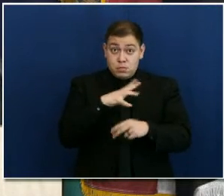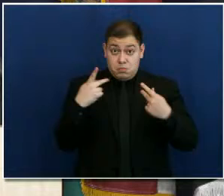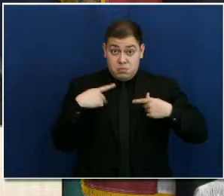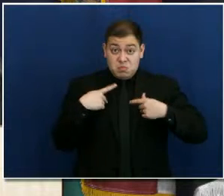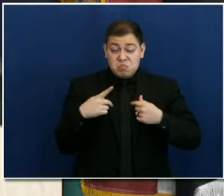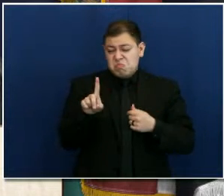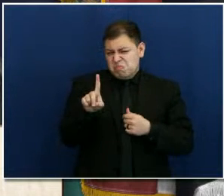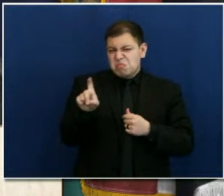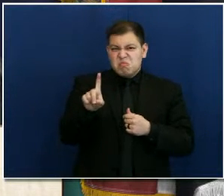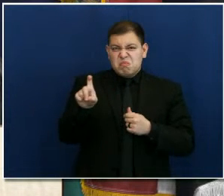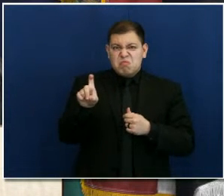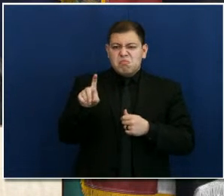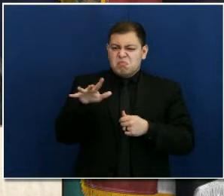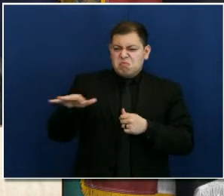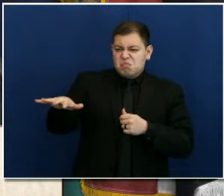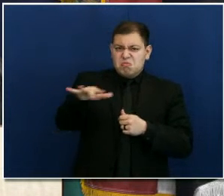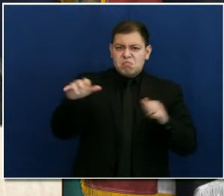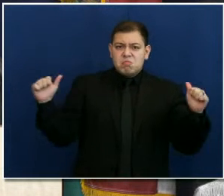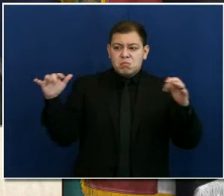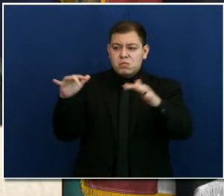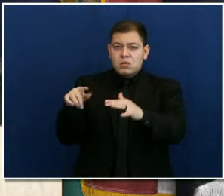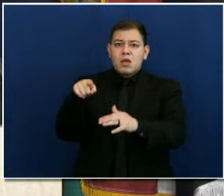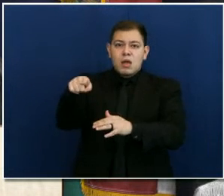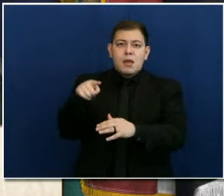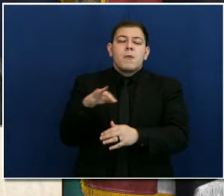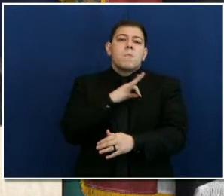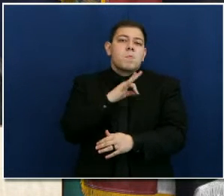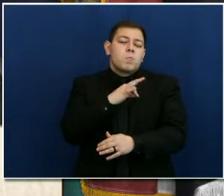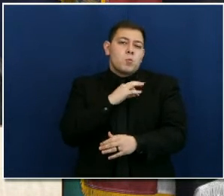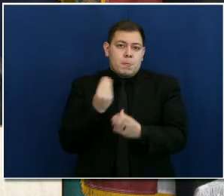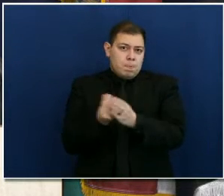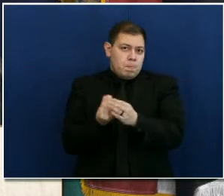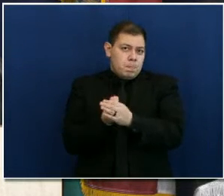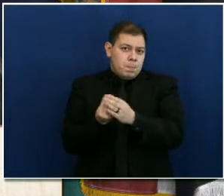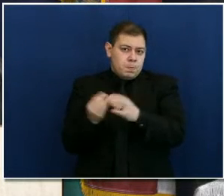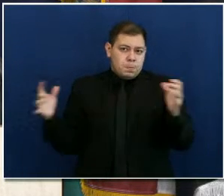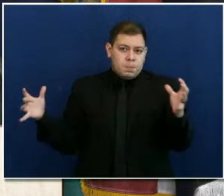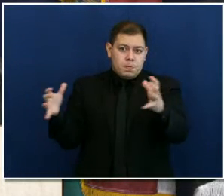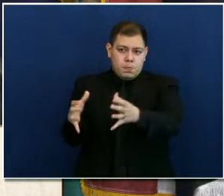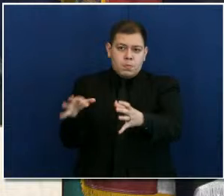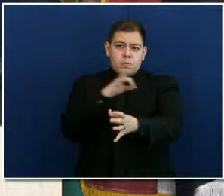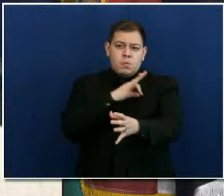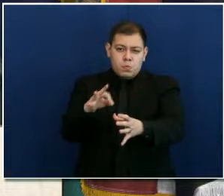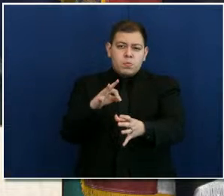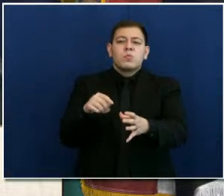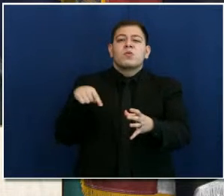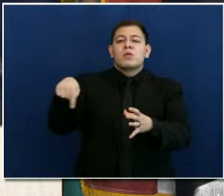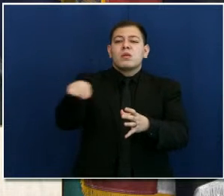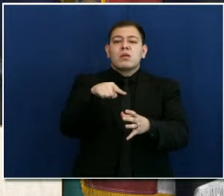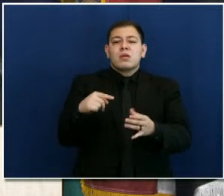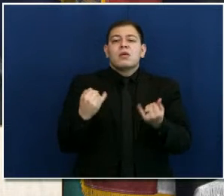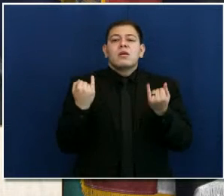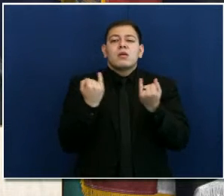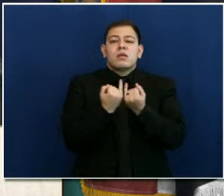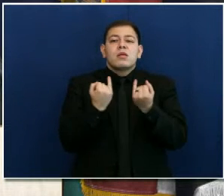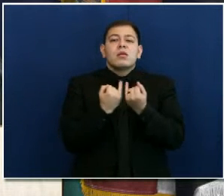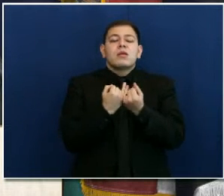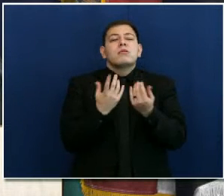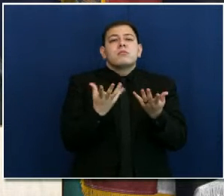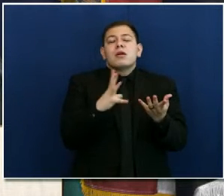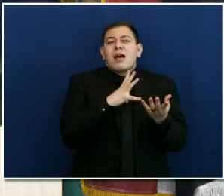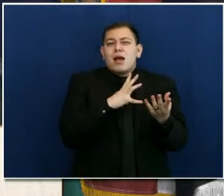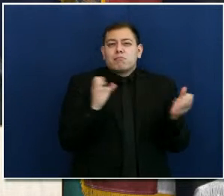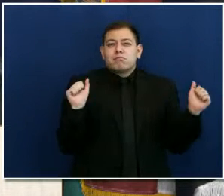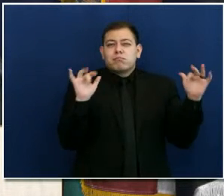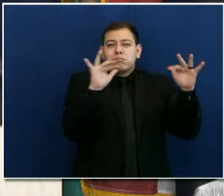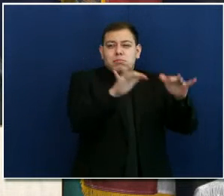cercanos, estar juntos. Los eventos privados pueden tener al máximo 200 personas. Los diferentes